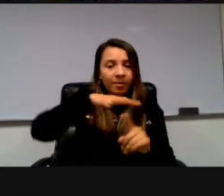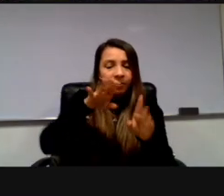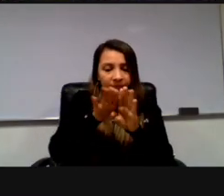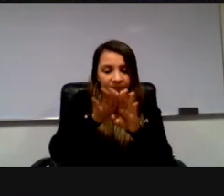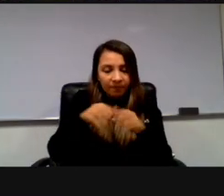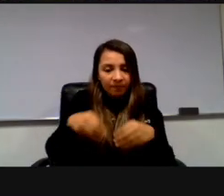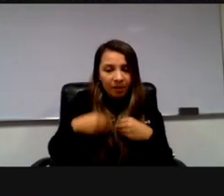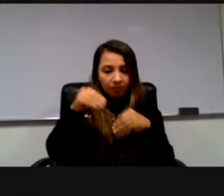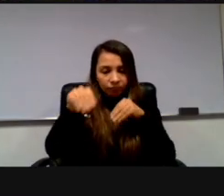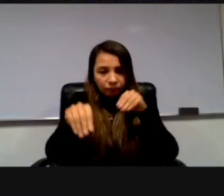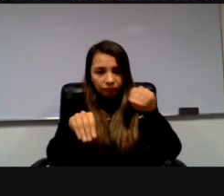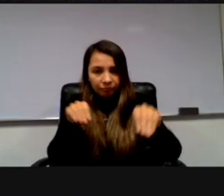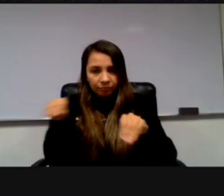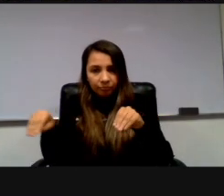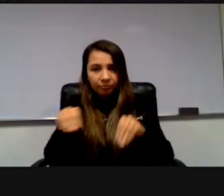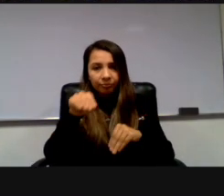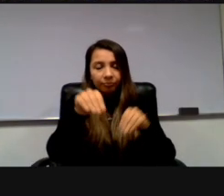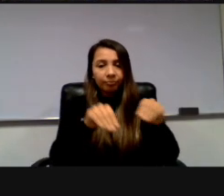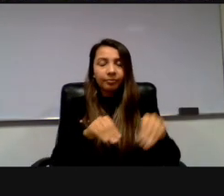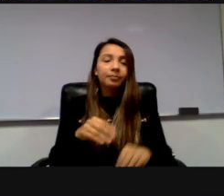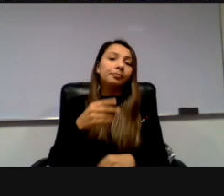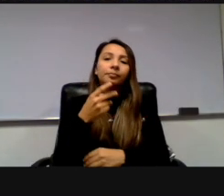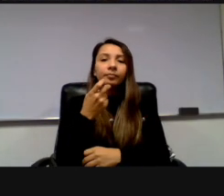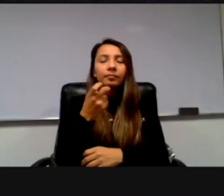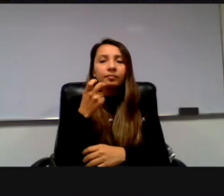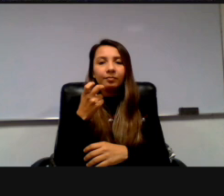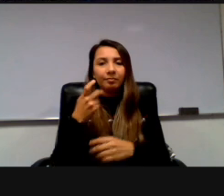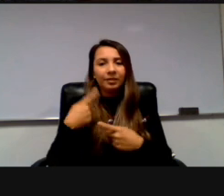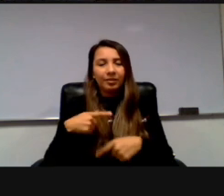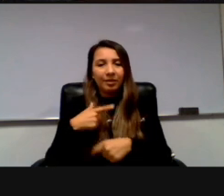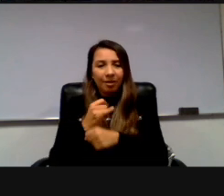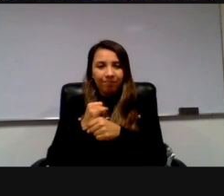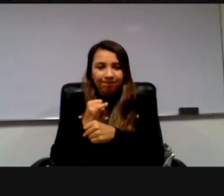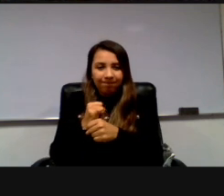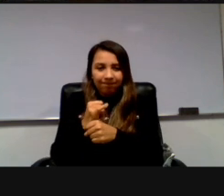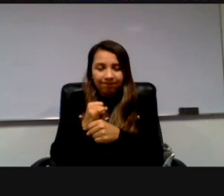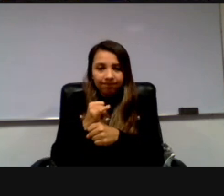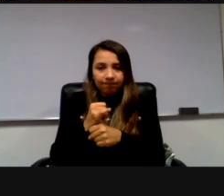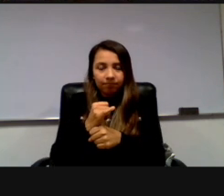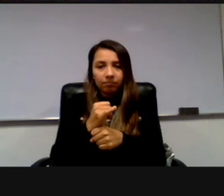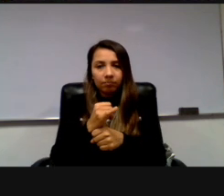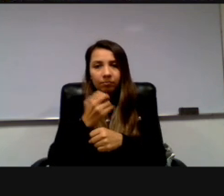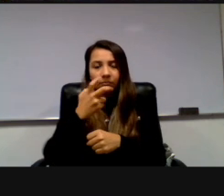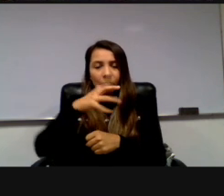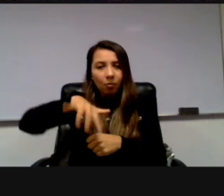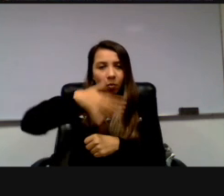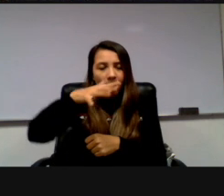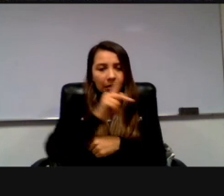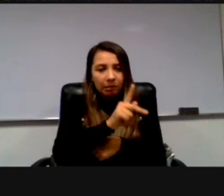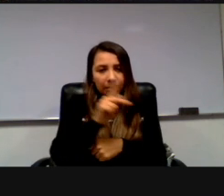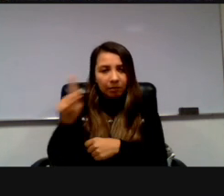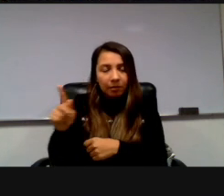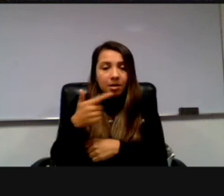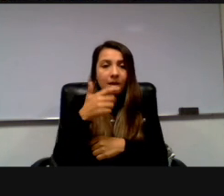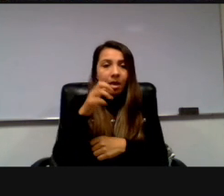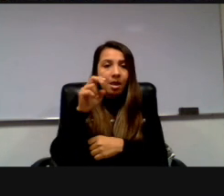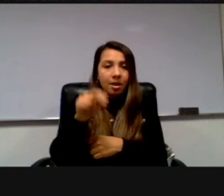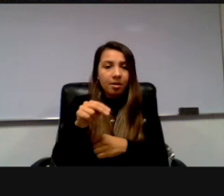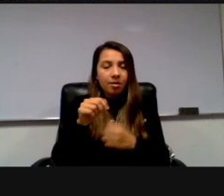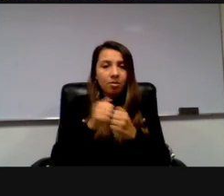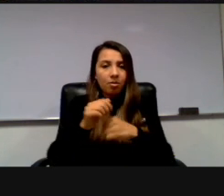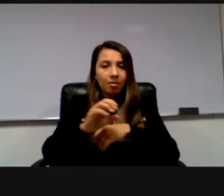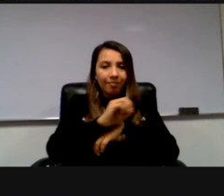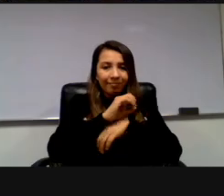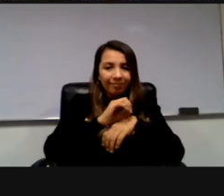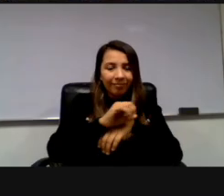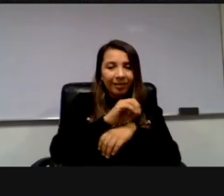Luca, ¿no? Y entonces lo que hicieron estos investigadores es, pues, buscar genes homólogos entre bacterias y